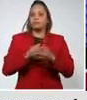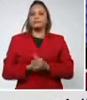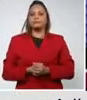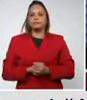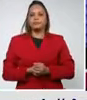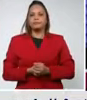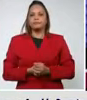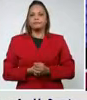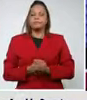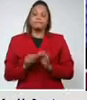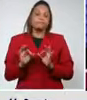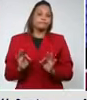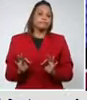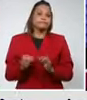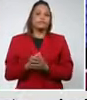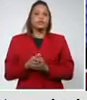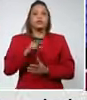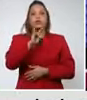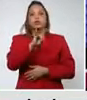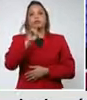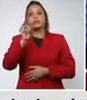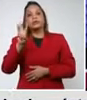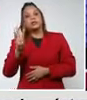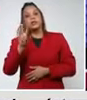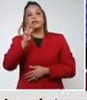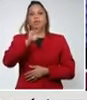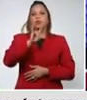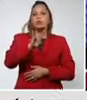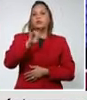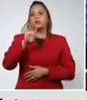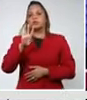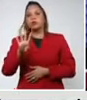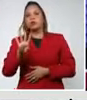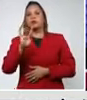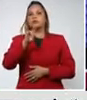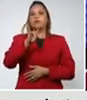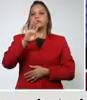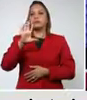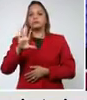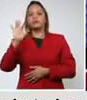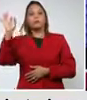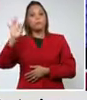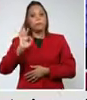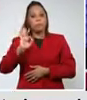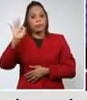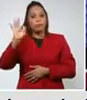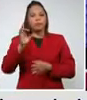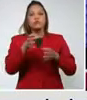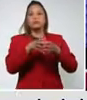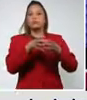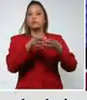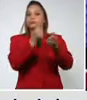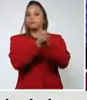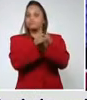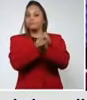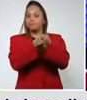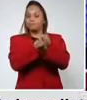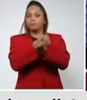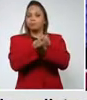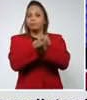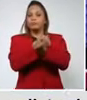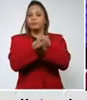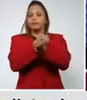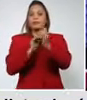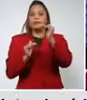estamos, 93, 94, 95%, el grupo de riesgo de